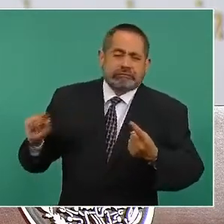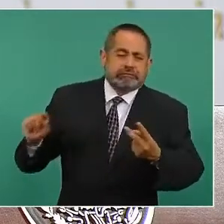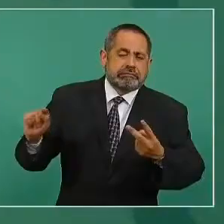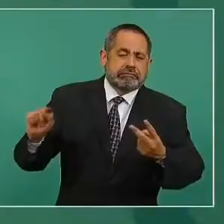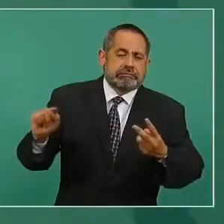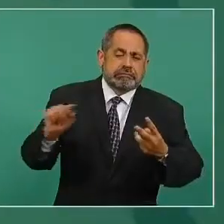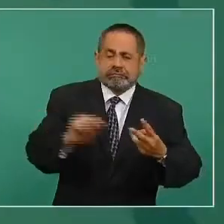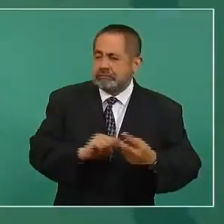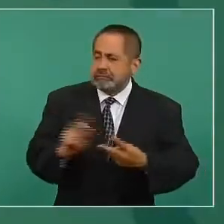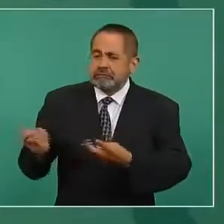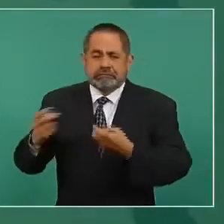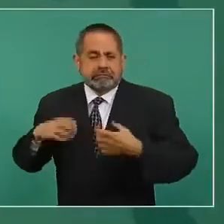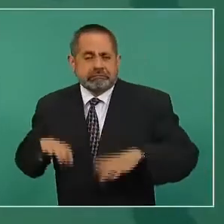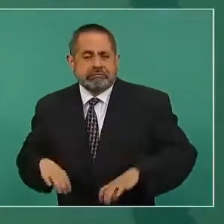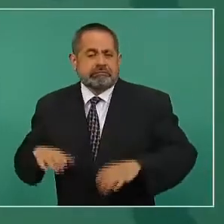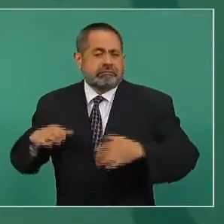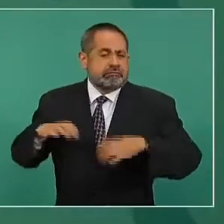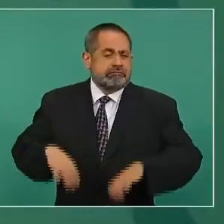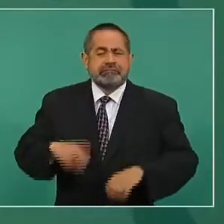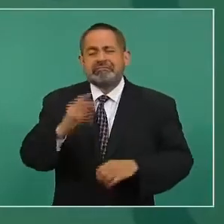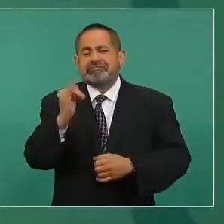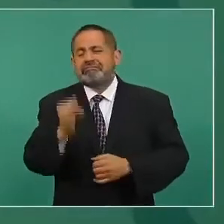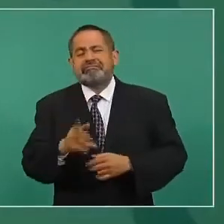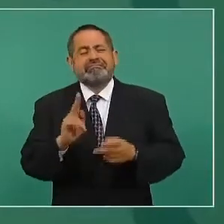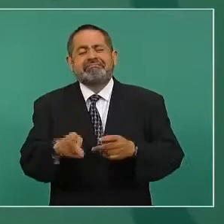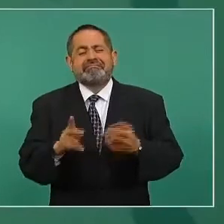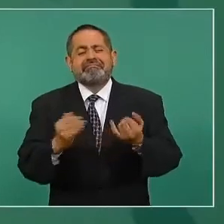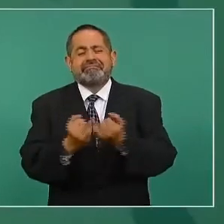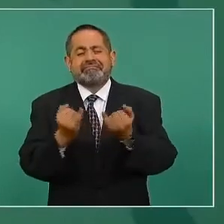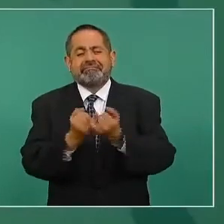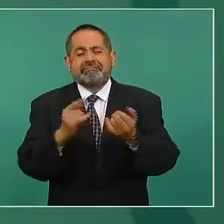Lo mismo en el caso de los reclusorios.